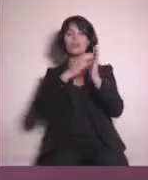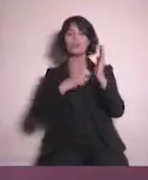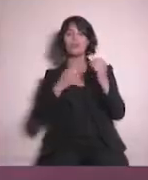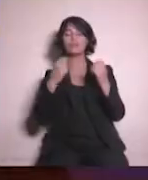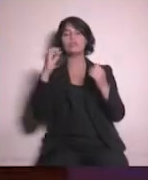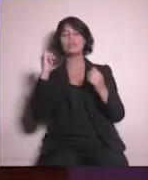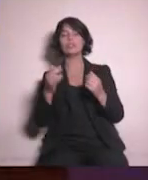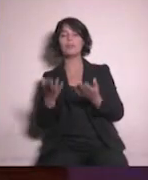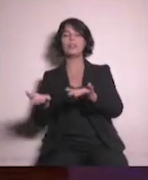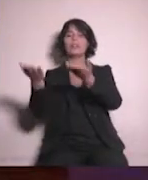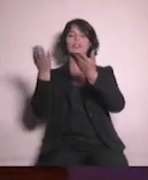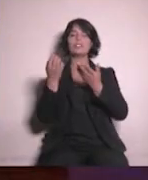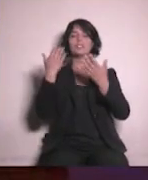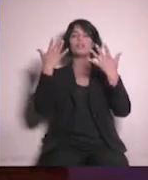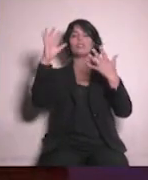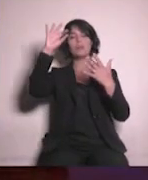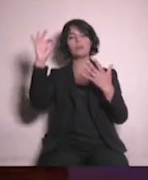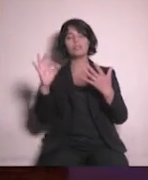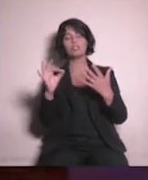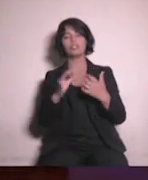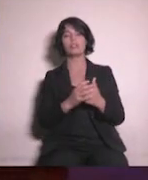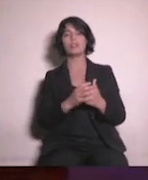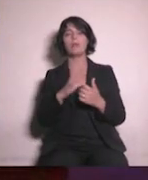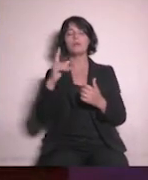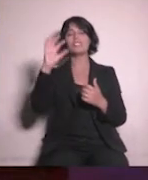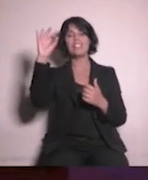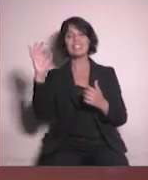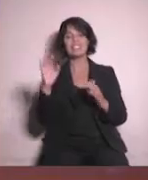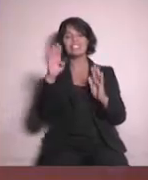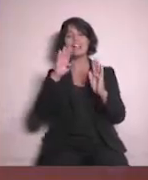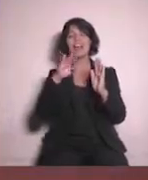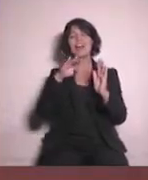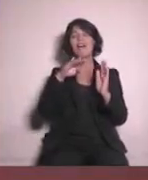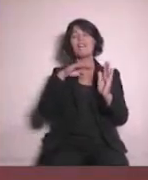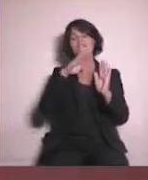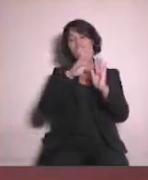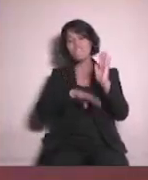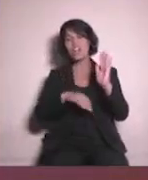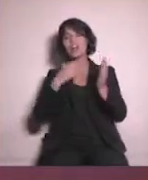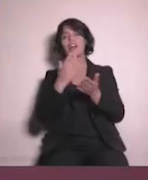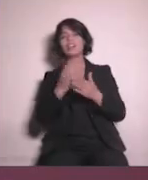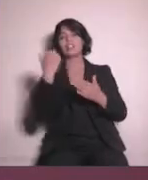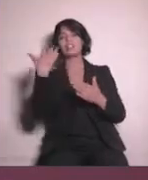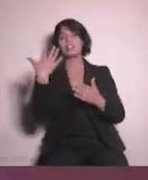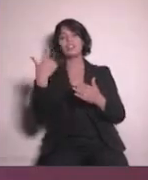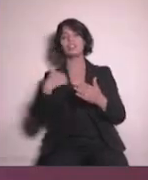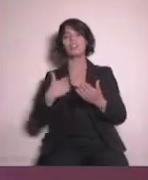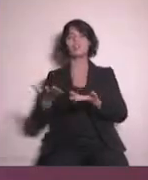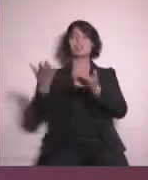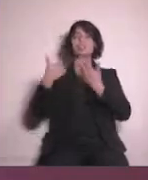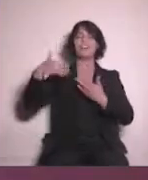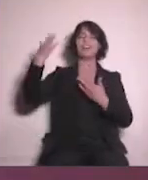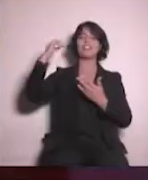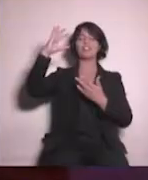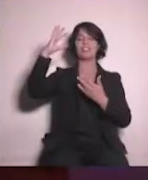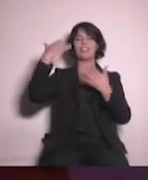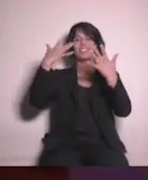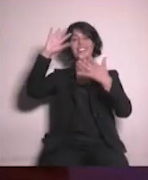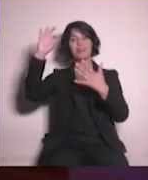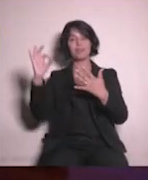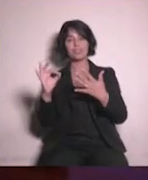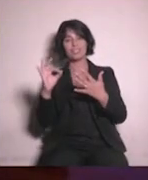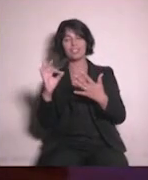10. Pero si la tasa baja 5, yo voy a estar recibiendo 10. Y entonces para poder volver a recibir 10,